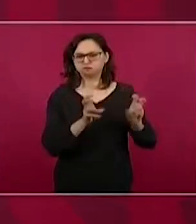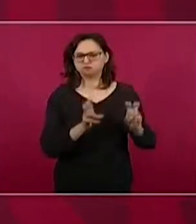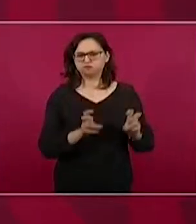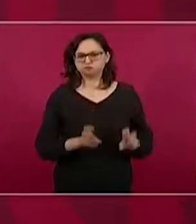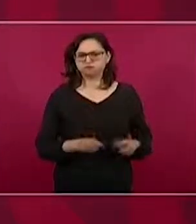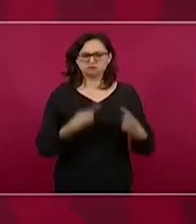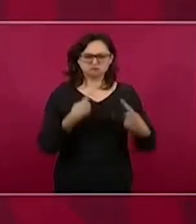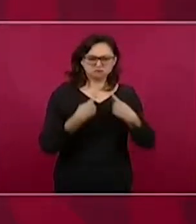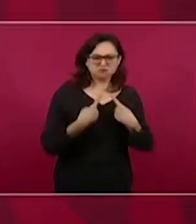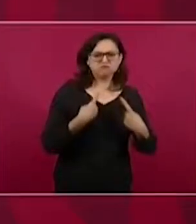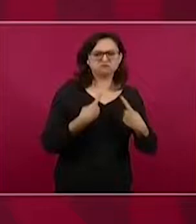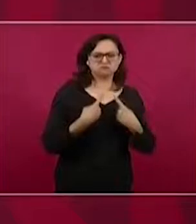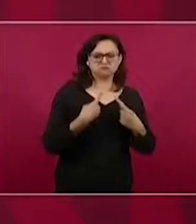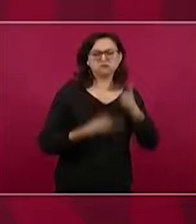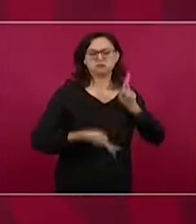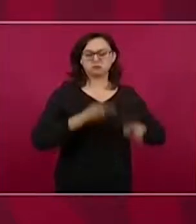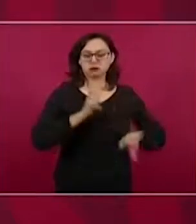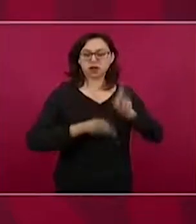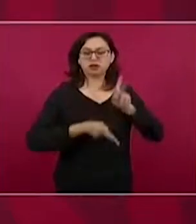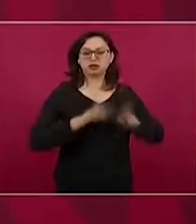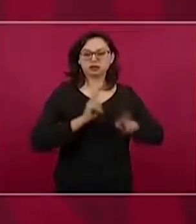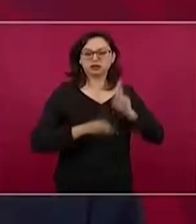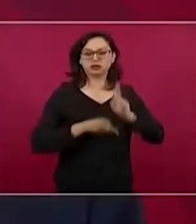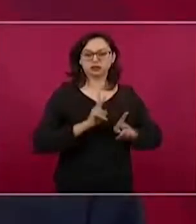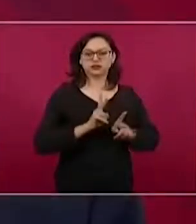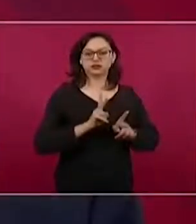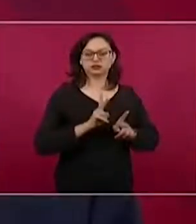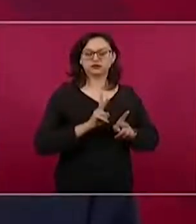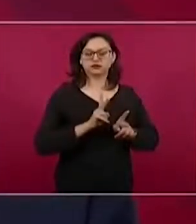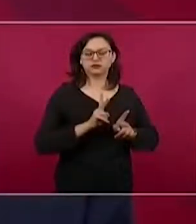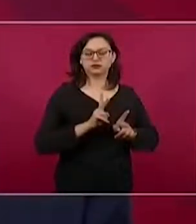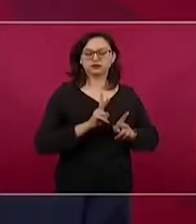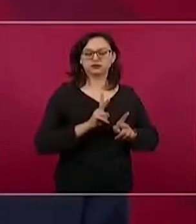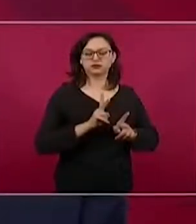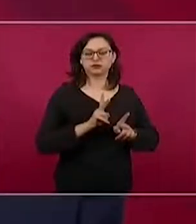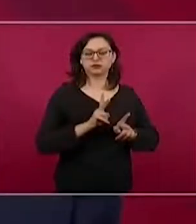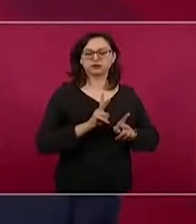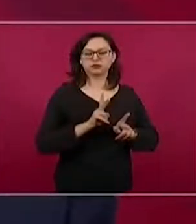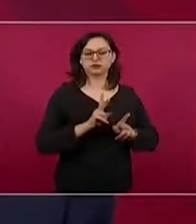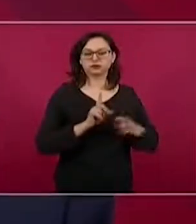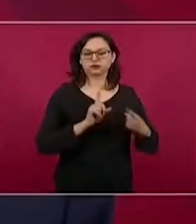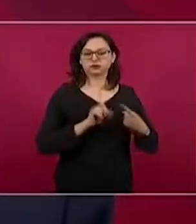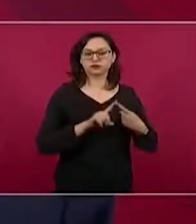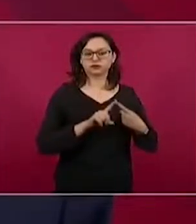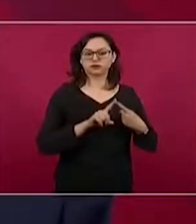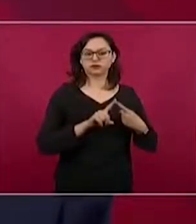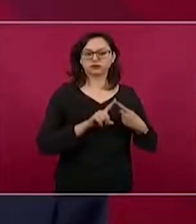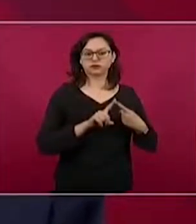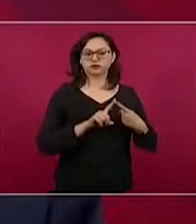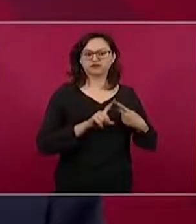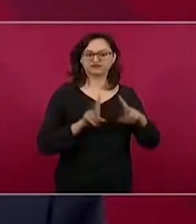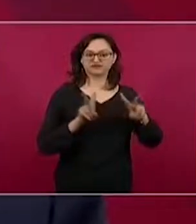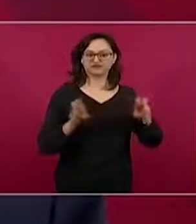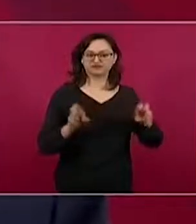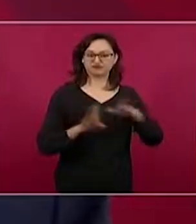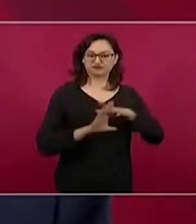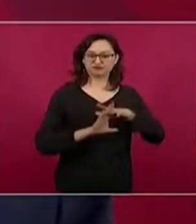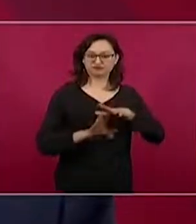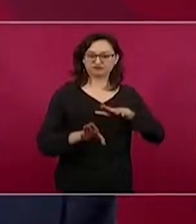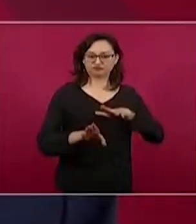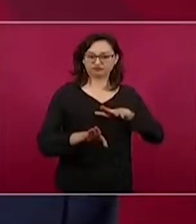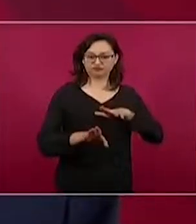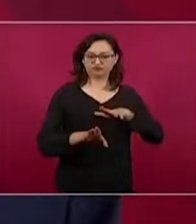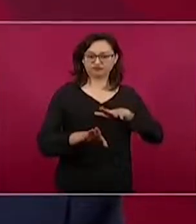aunque en la política uno ya está acostumbrado a ver de todo, lo que este encantador de serpiente revolucionario de salón ha hecho este fin de